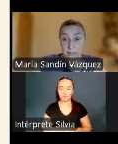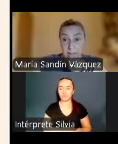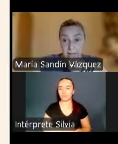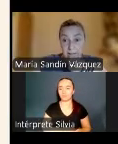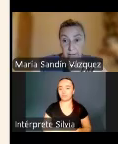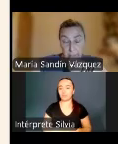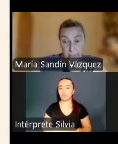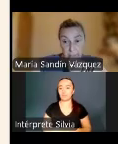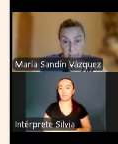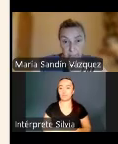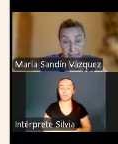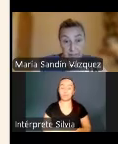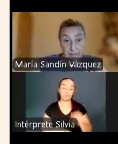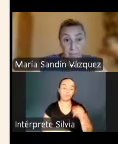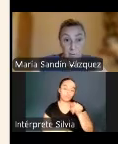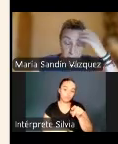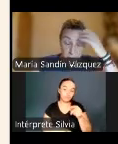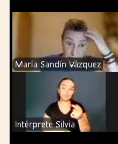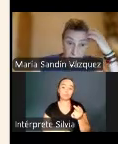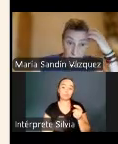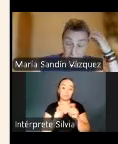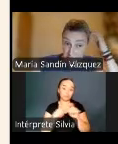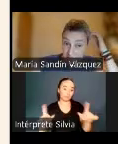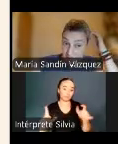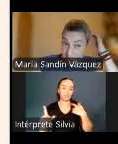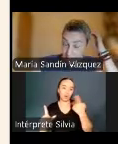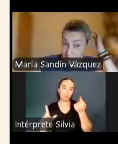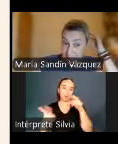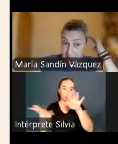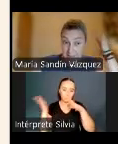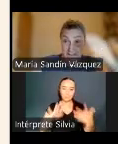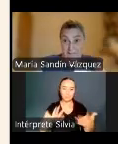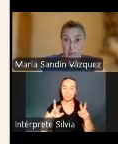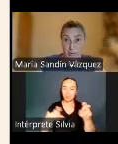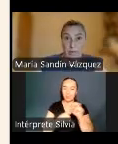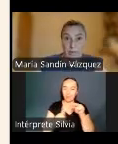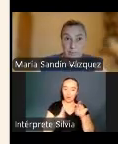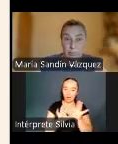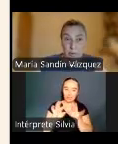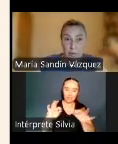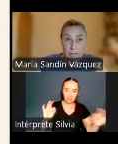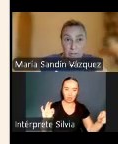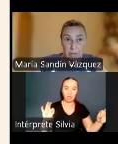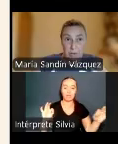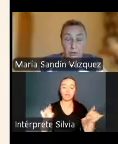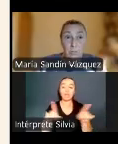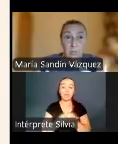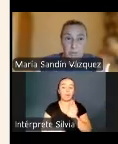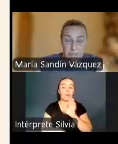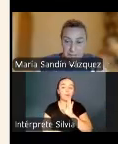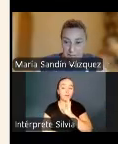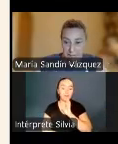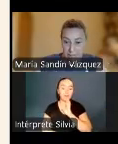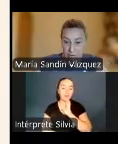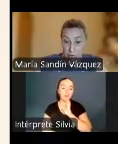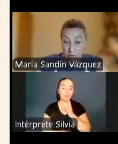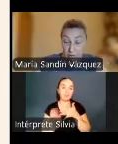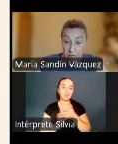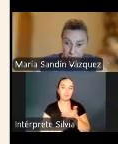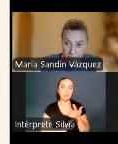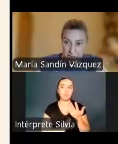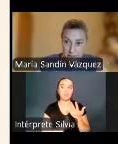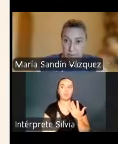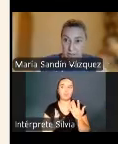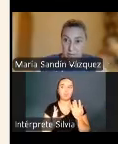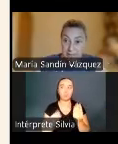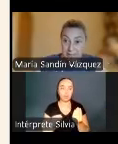Y aquí aterrizamos un poco en el enfoque este de interseccionalidad, en el que, como decíamos, son muchas las